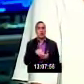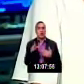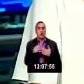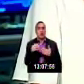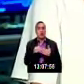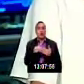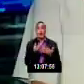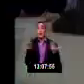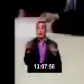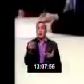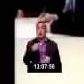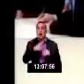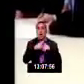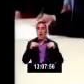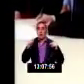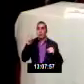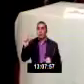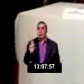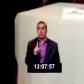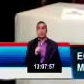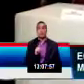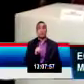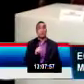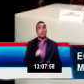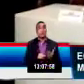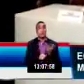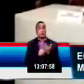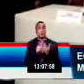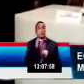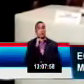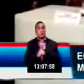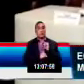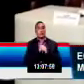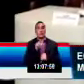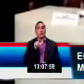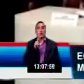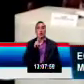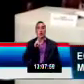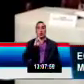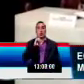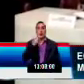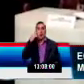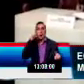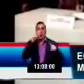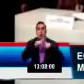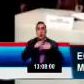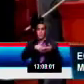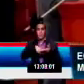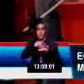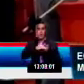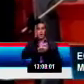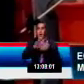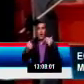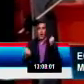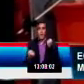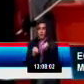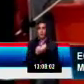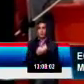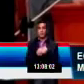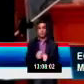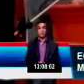dólares provenientes de japón el canciller luis gallegos firmó el acuerdo de apoyo junto al embajador del país asiático